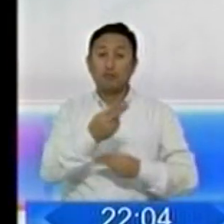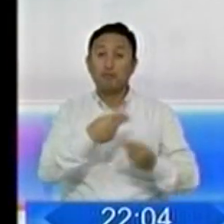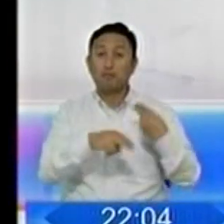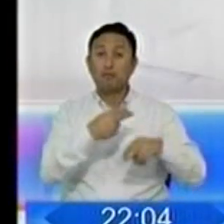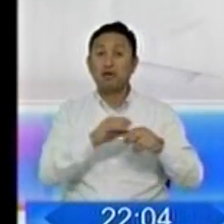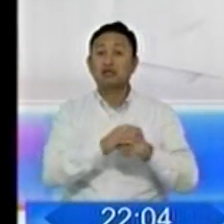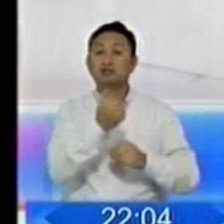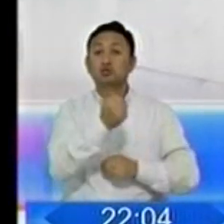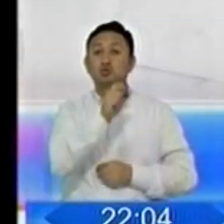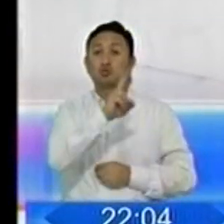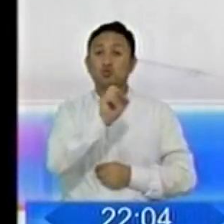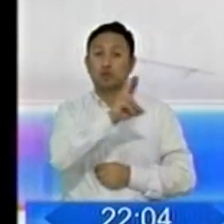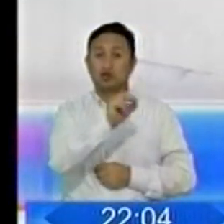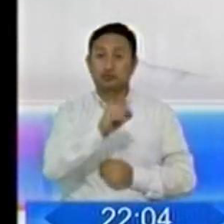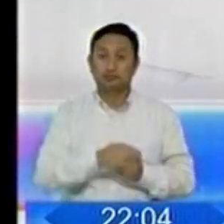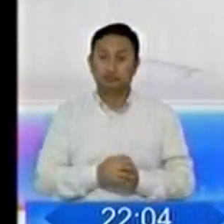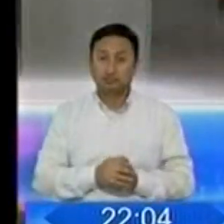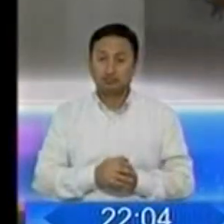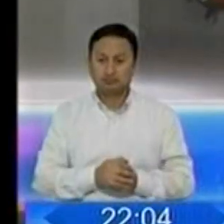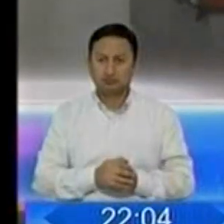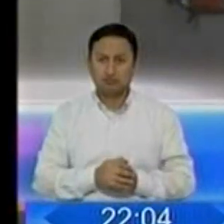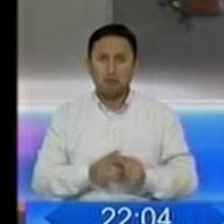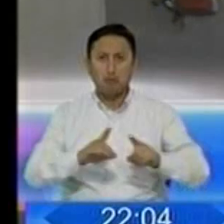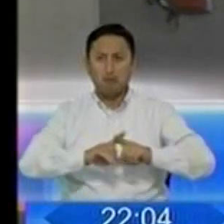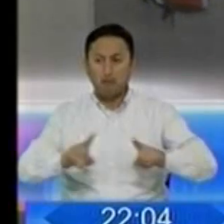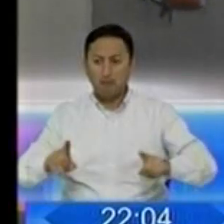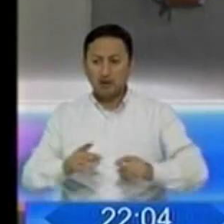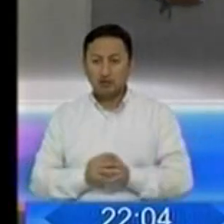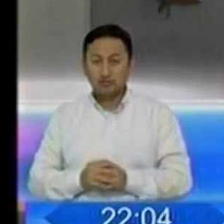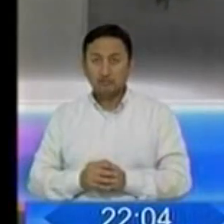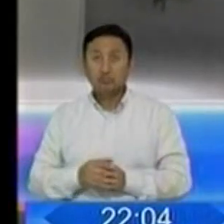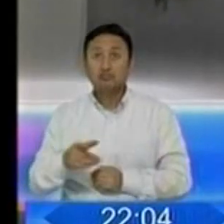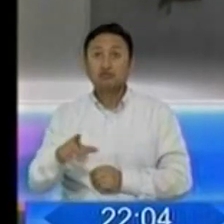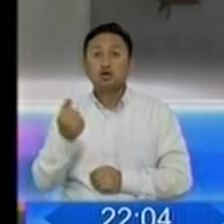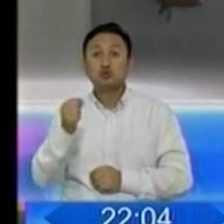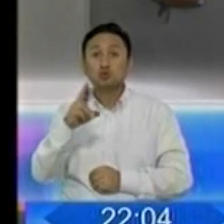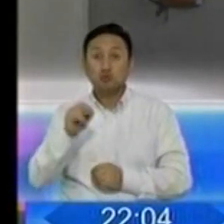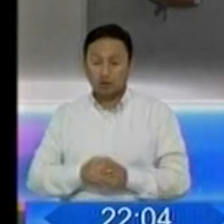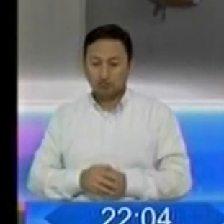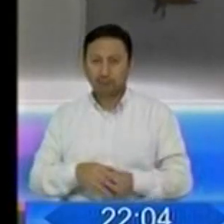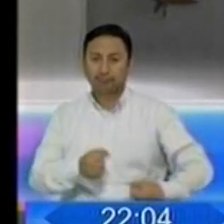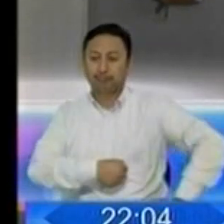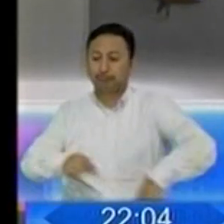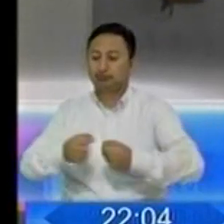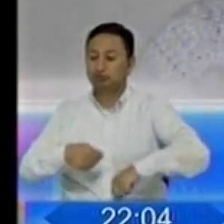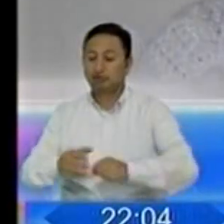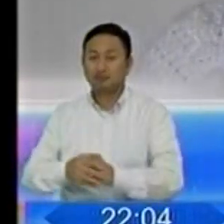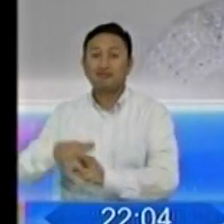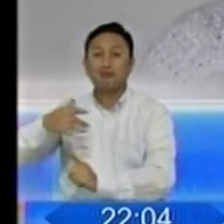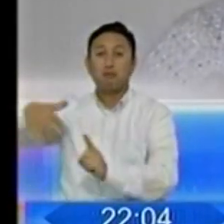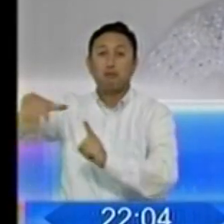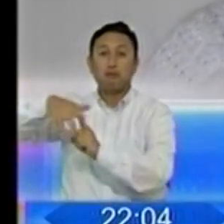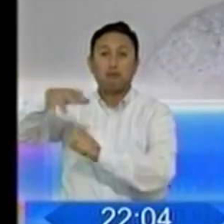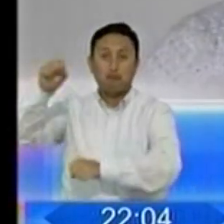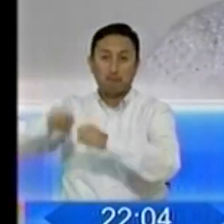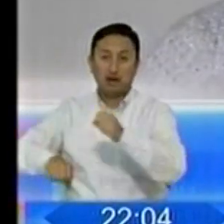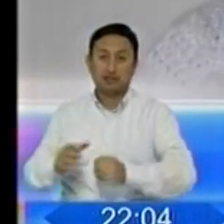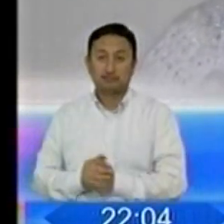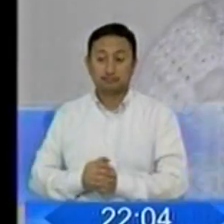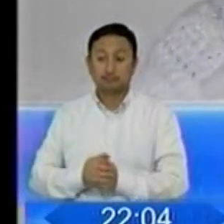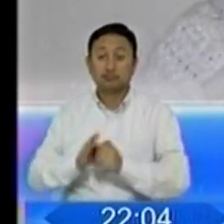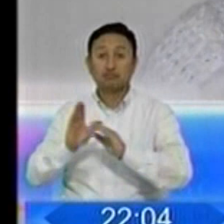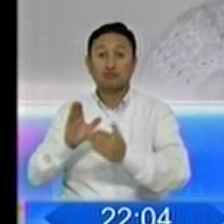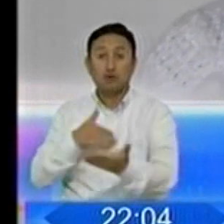comercializar suero de leche, que al contrario, estaría siendo votado, afectando al medio ambiente. Presenté a título